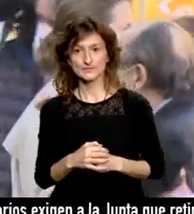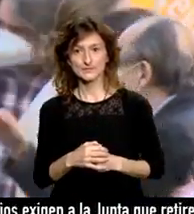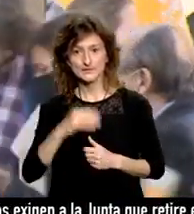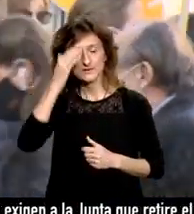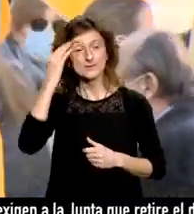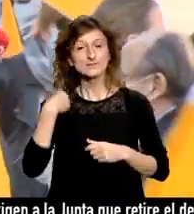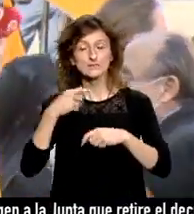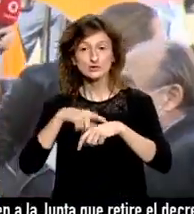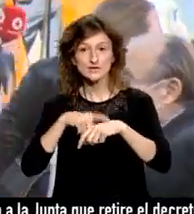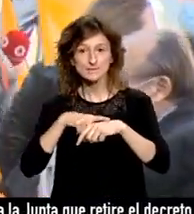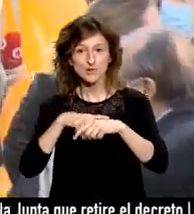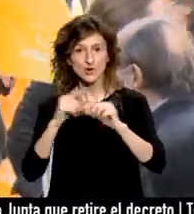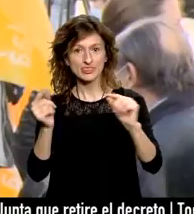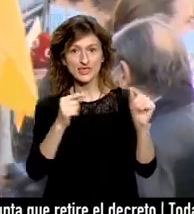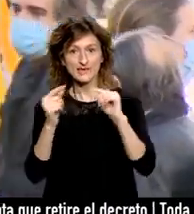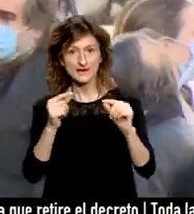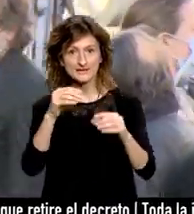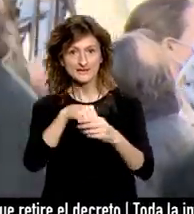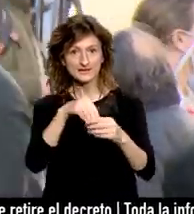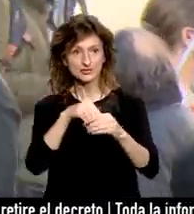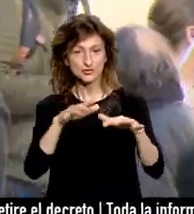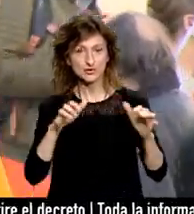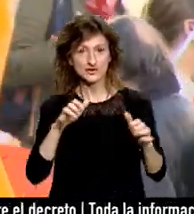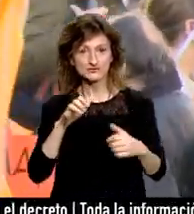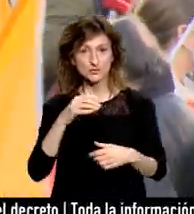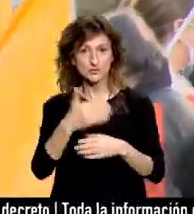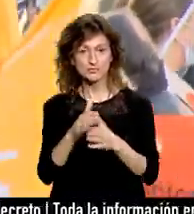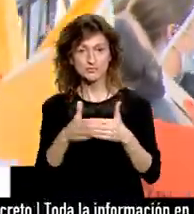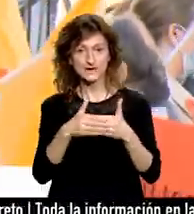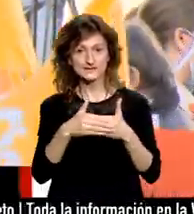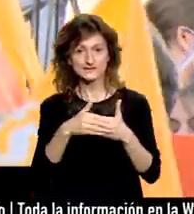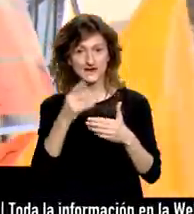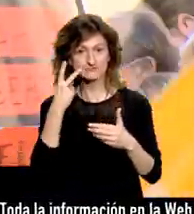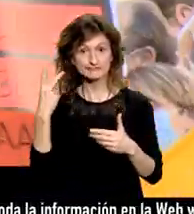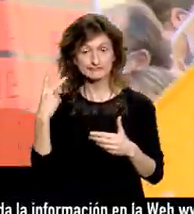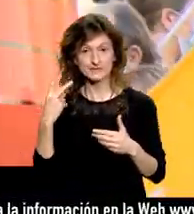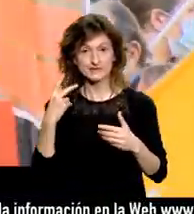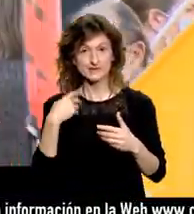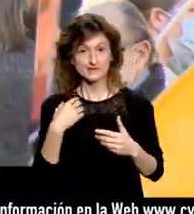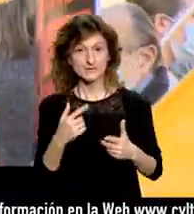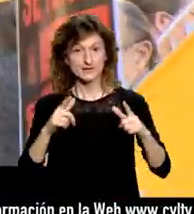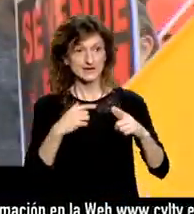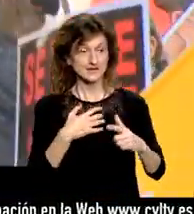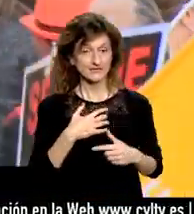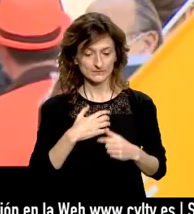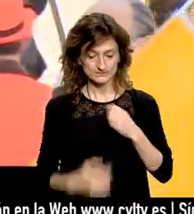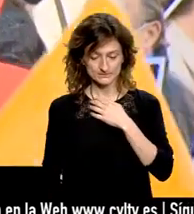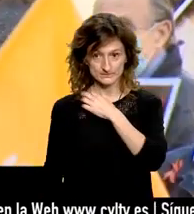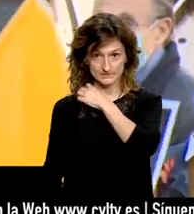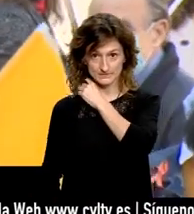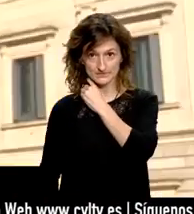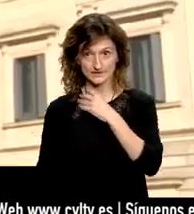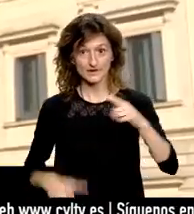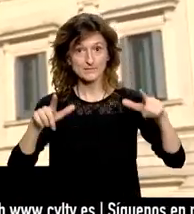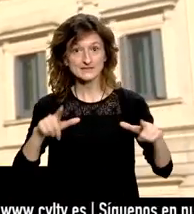Y al mismo tiempo que el debate se producía en el interior del Congreso, a las puertas se concentraba la plataforma Más Plurales para